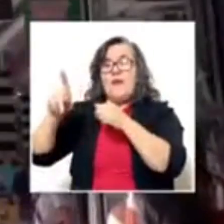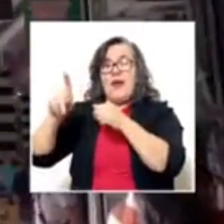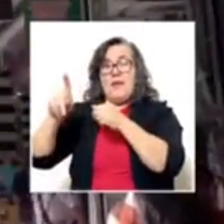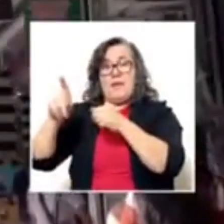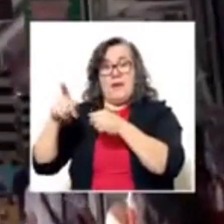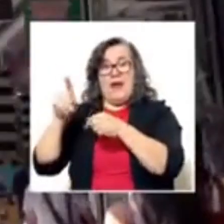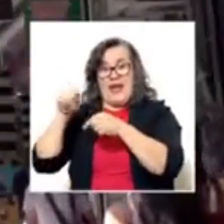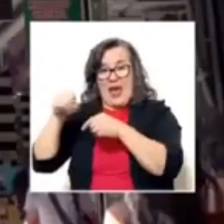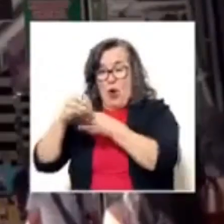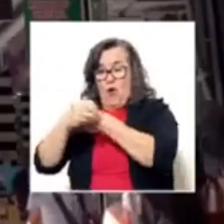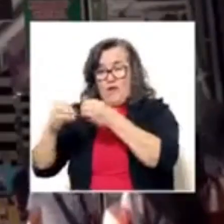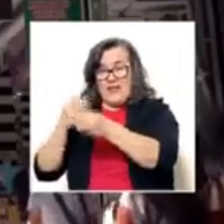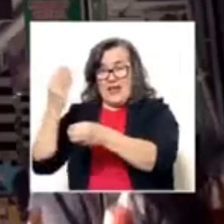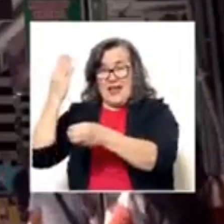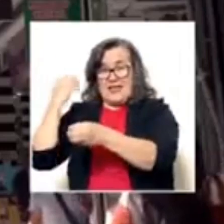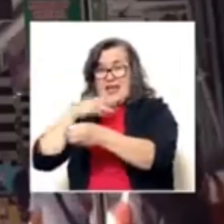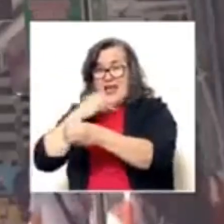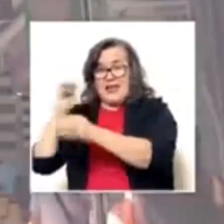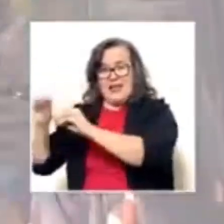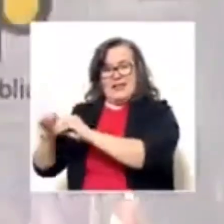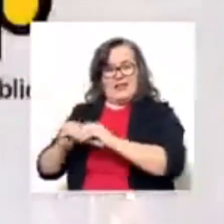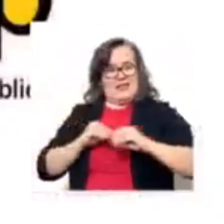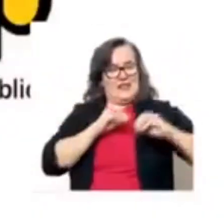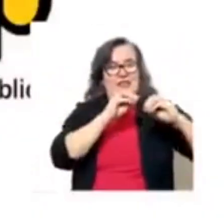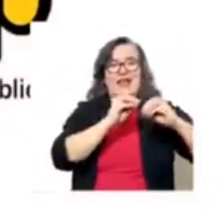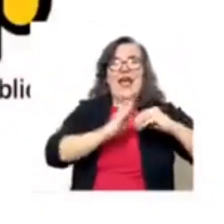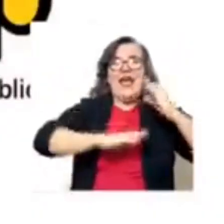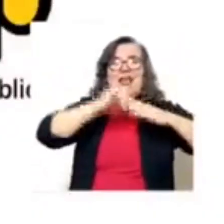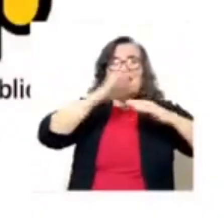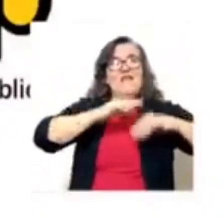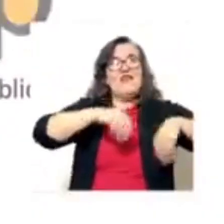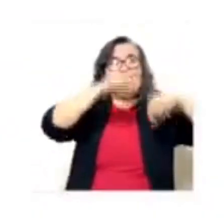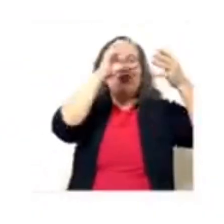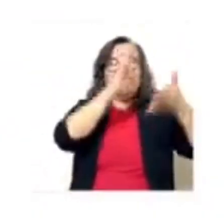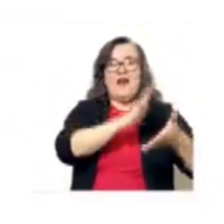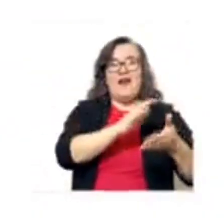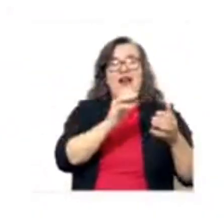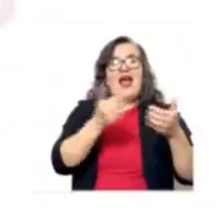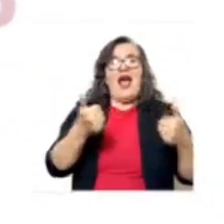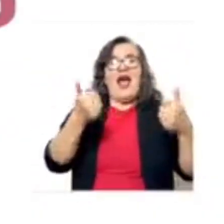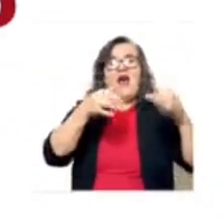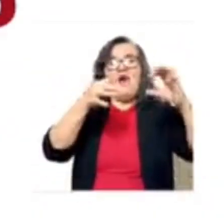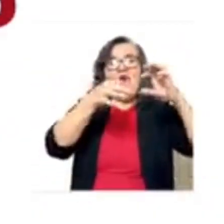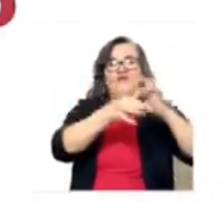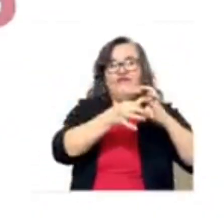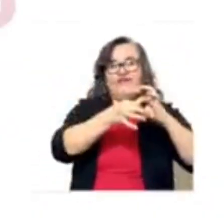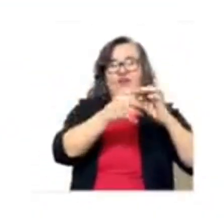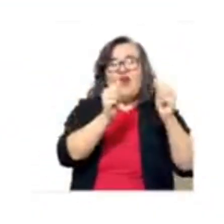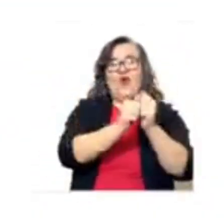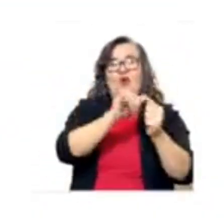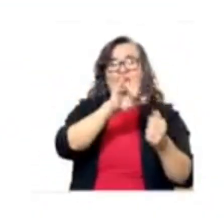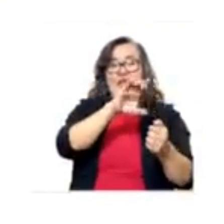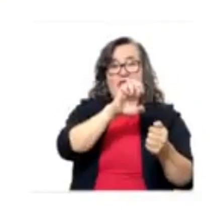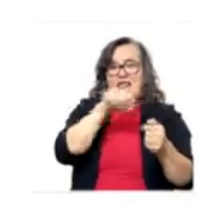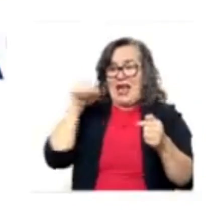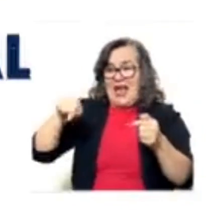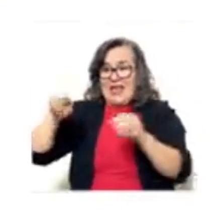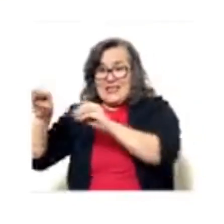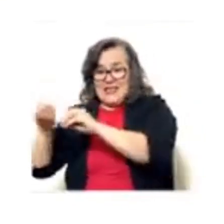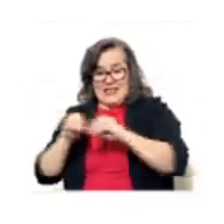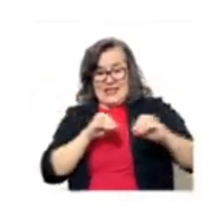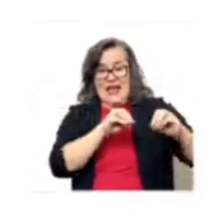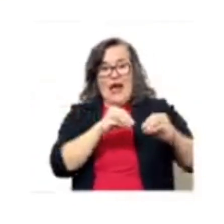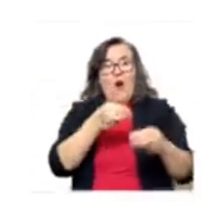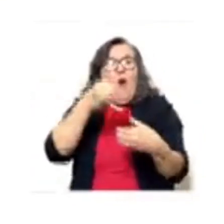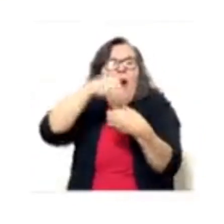antiguas oficinas a un edificio en Sabana mediante un acuerdo con el ICE. Este traslado generará un ahorro